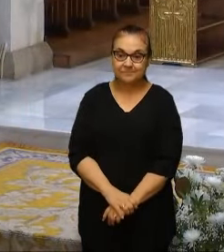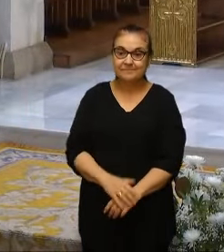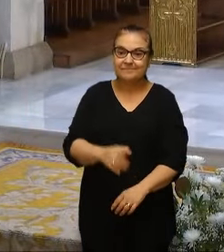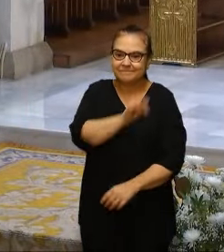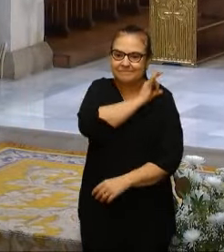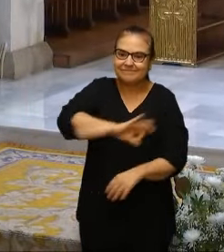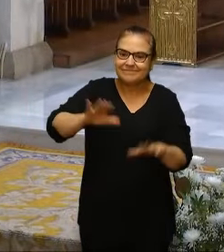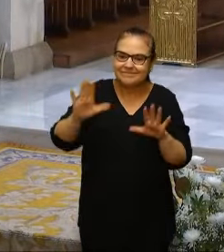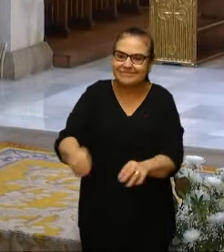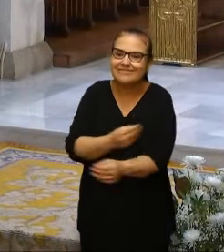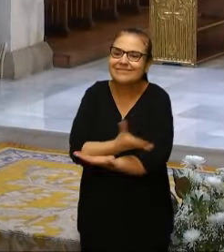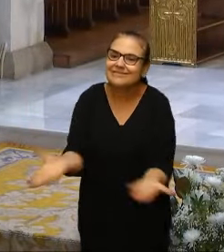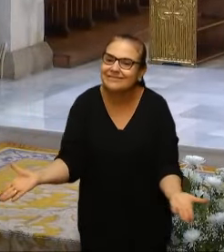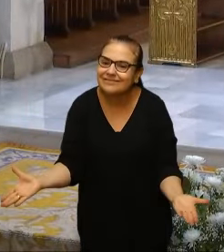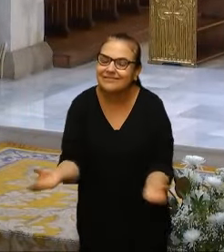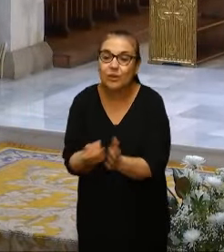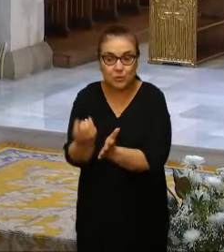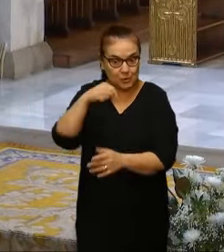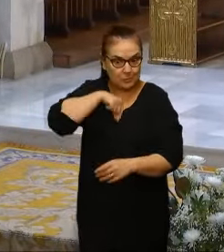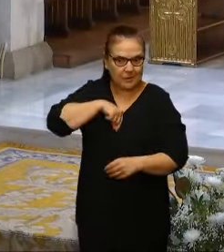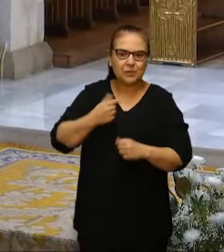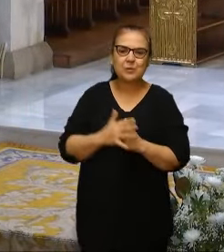El Señor esté con vosotros.